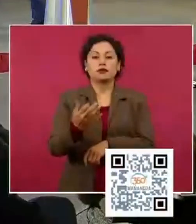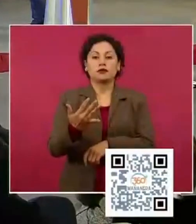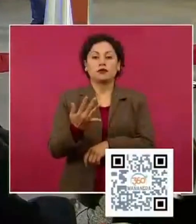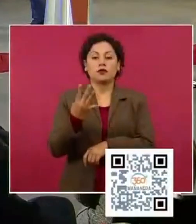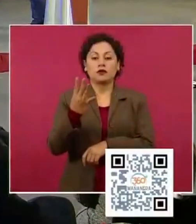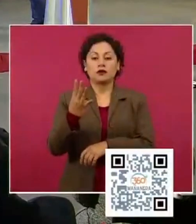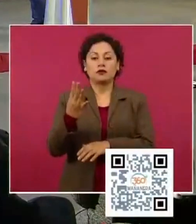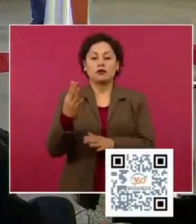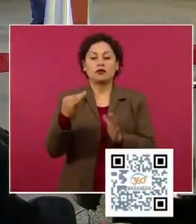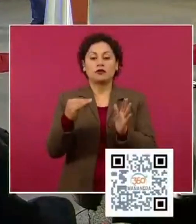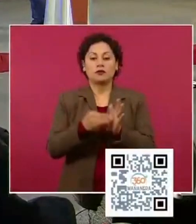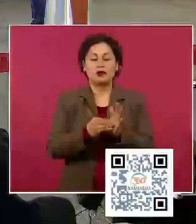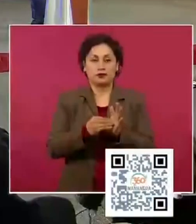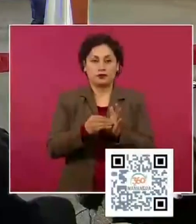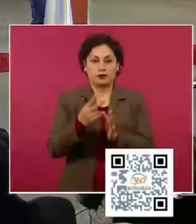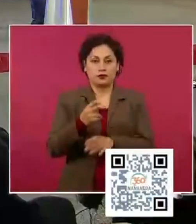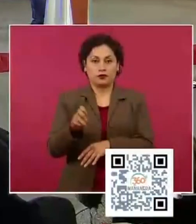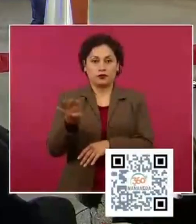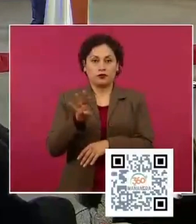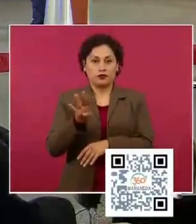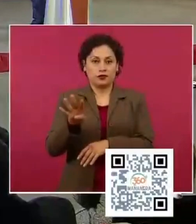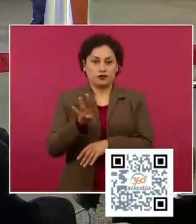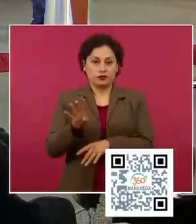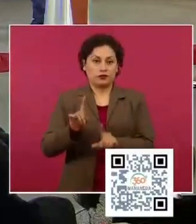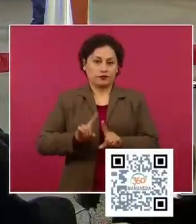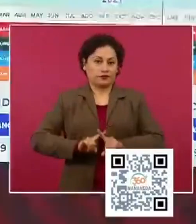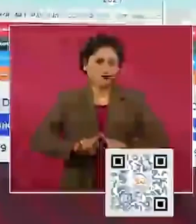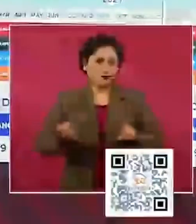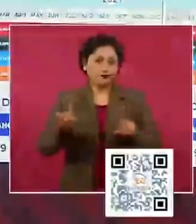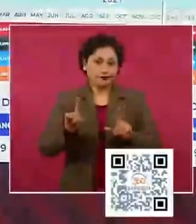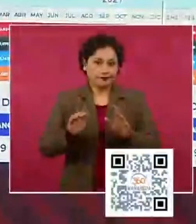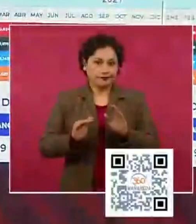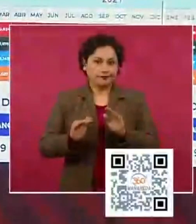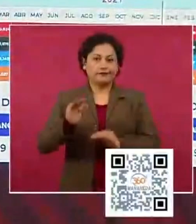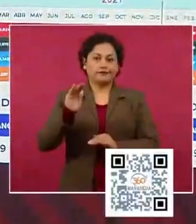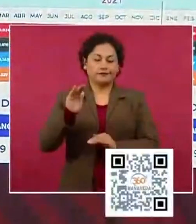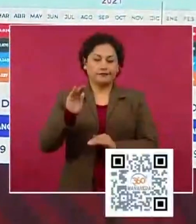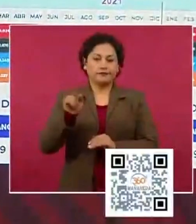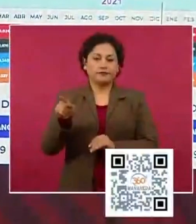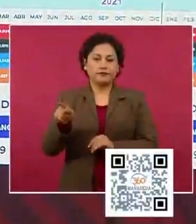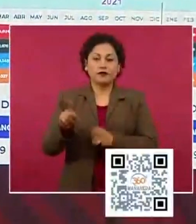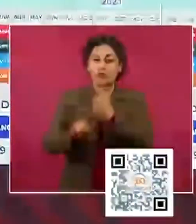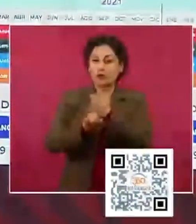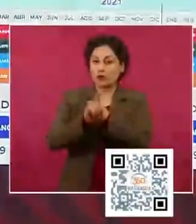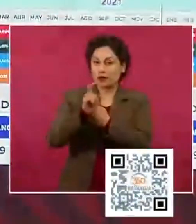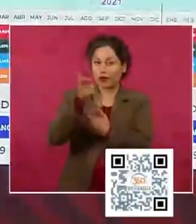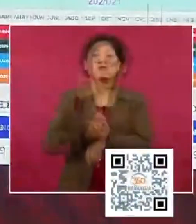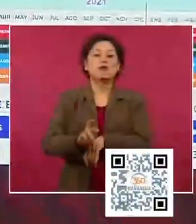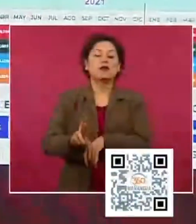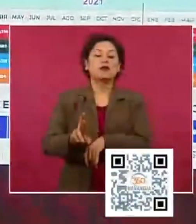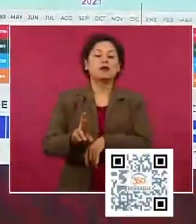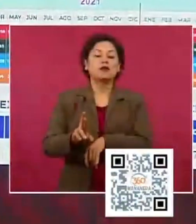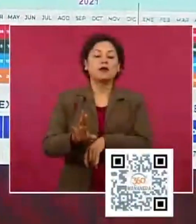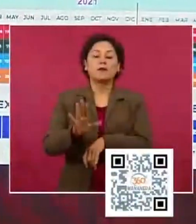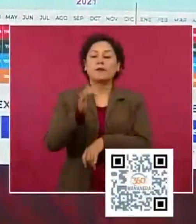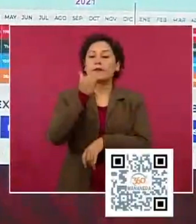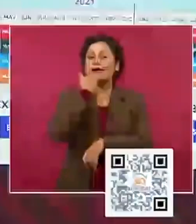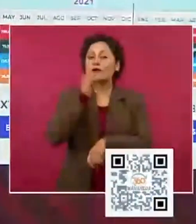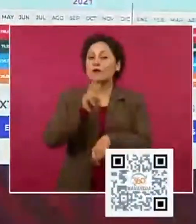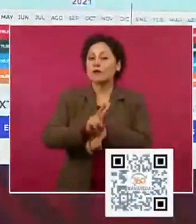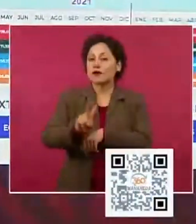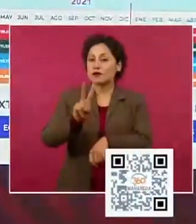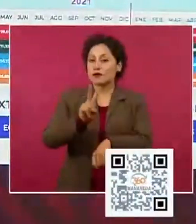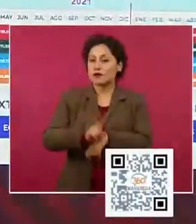154.919 Pues tampoco era el caso subió ahí no por sanciones económicas son otras razones venezolanos